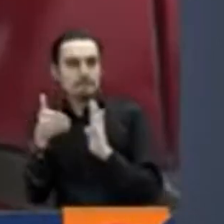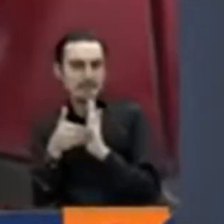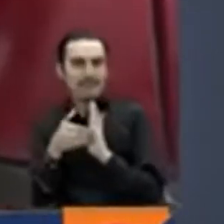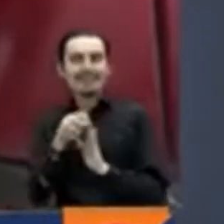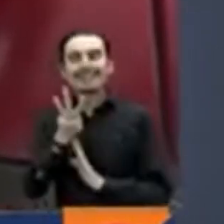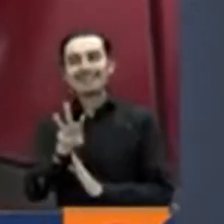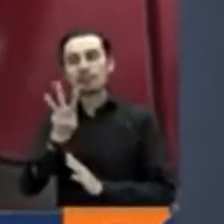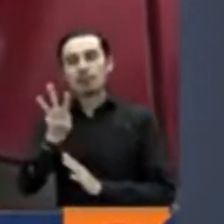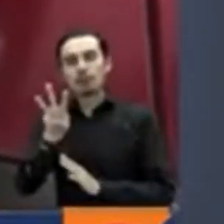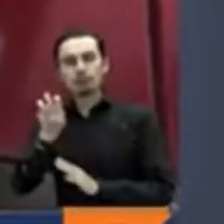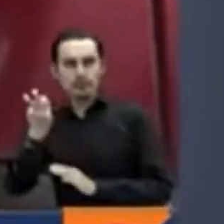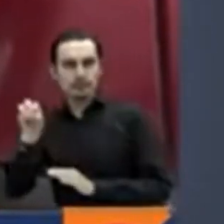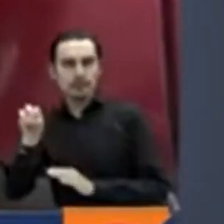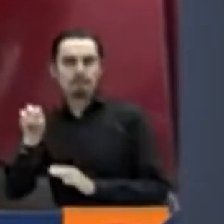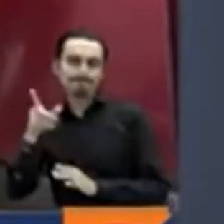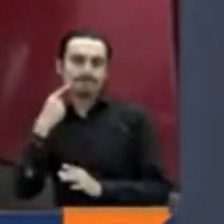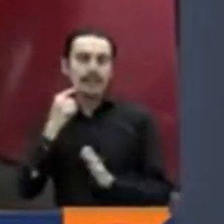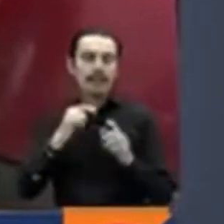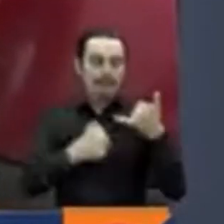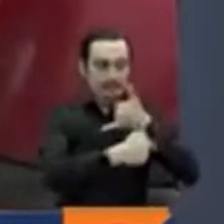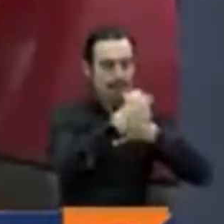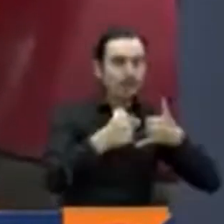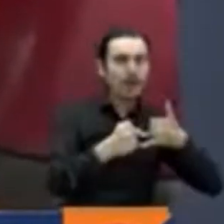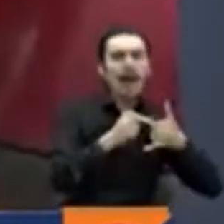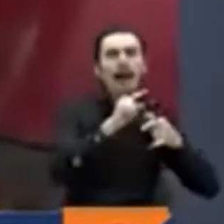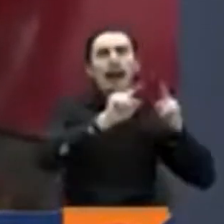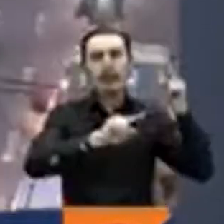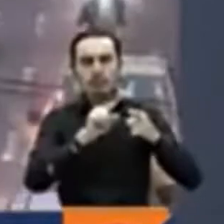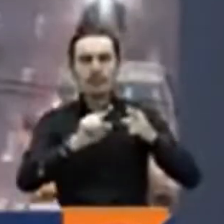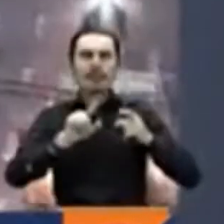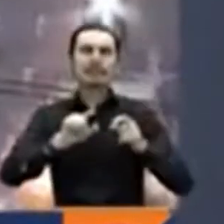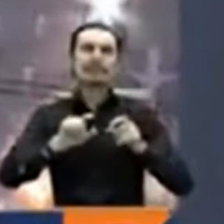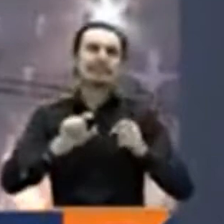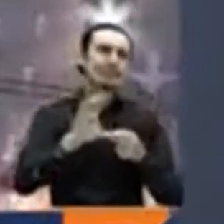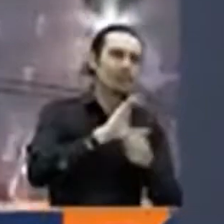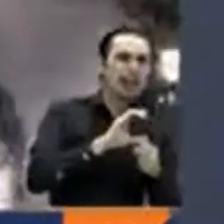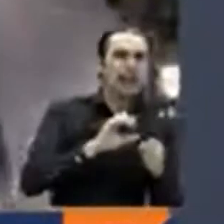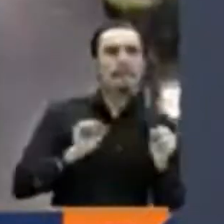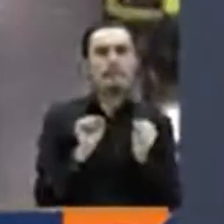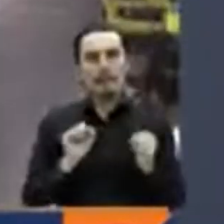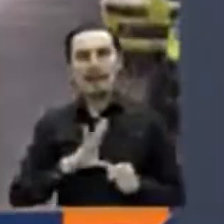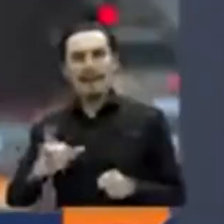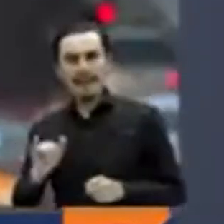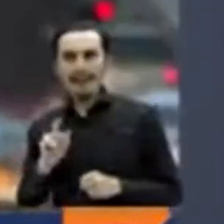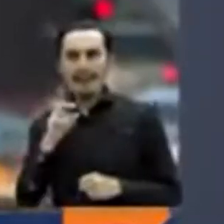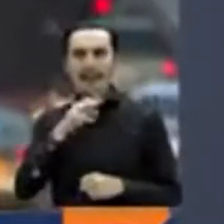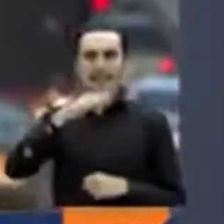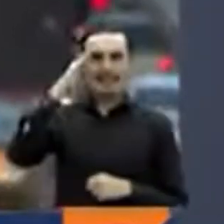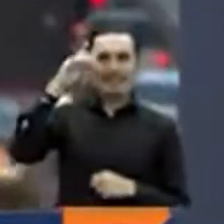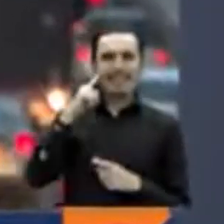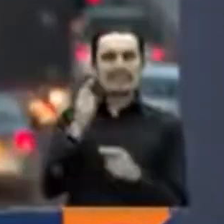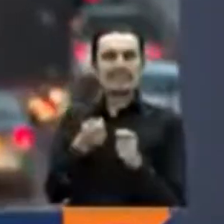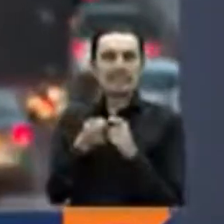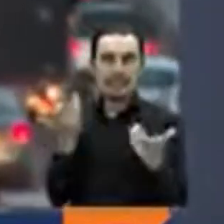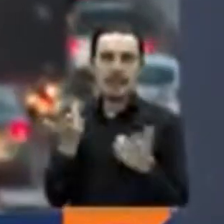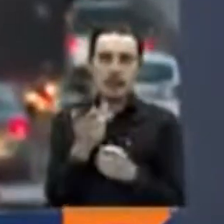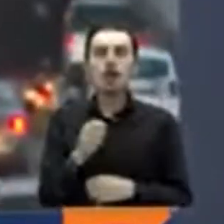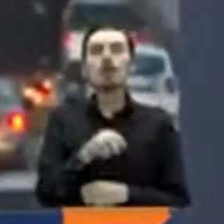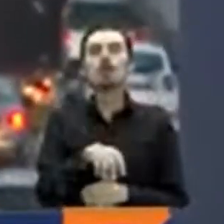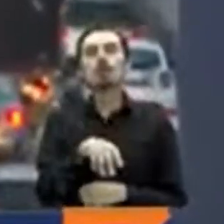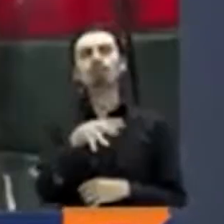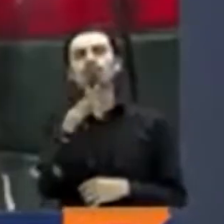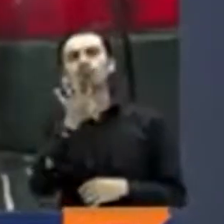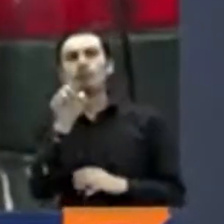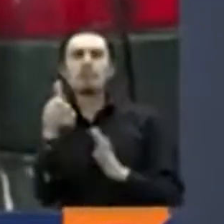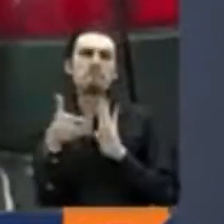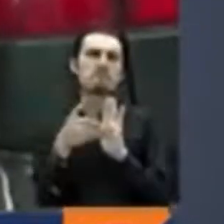9.380 pesos, esto a nivel nacional. Sin embargo, en otras ciudades como Bogotá, Cali y Medellín estarán cercano a los 9.700 pesos, lo que